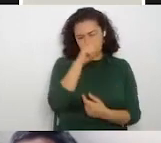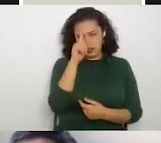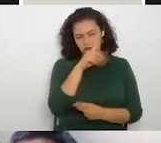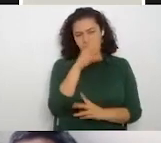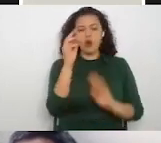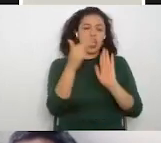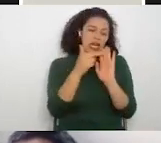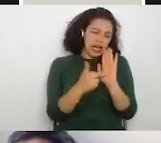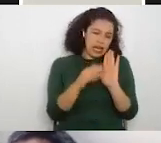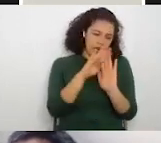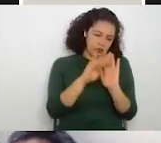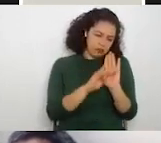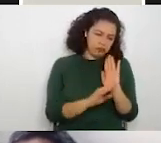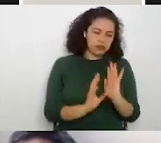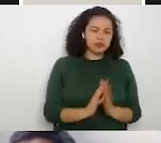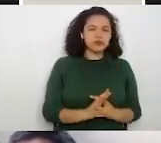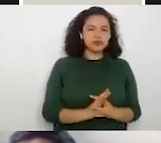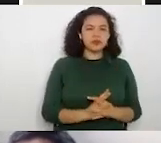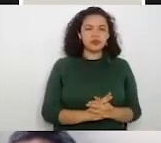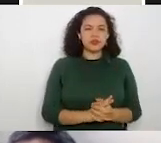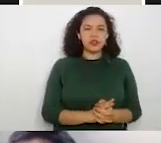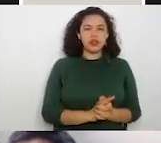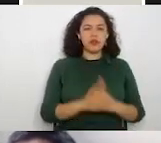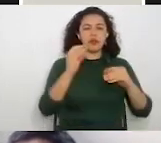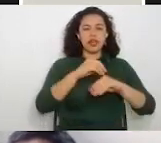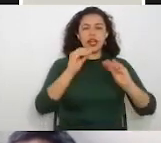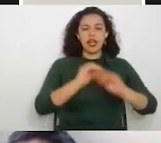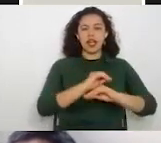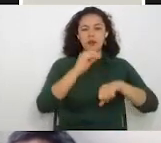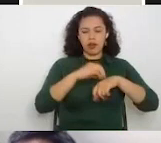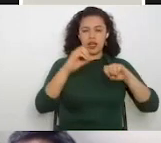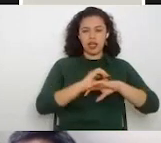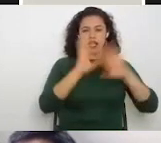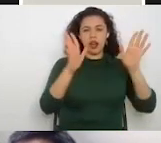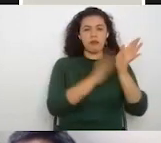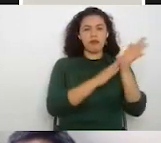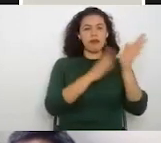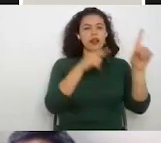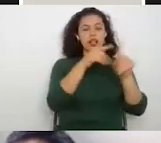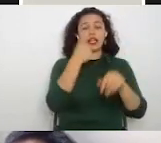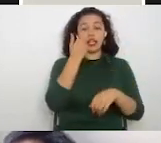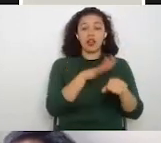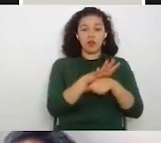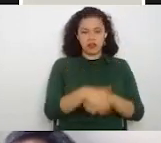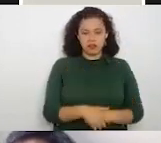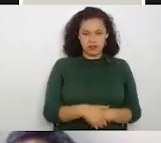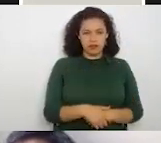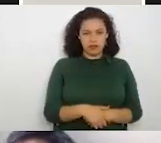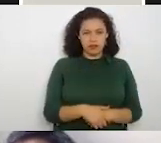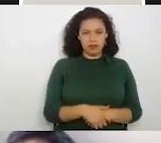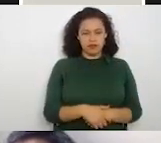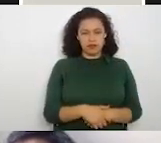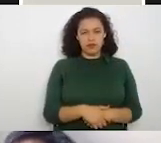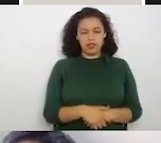lineamientos que sería especificar con claridad la finalidad que pretende el documento. Estamos hablando del propósito